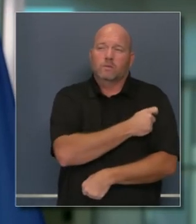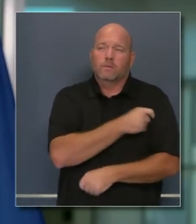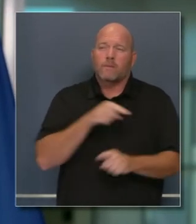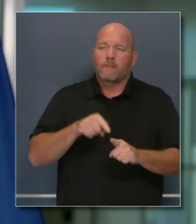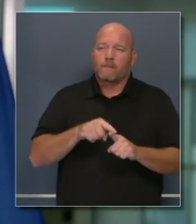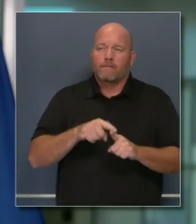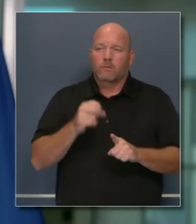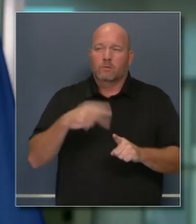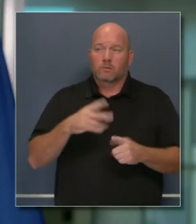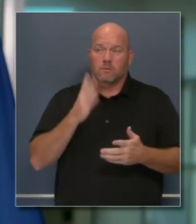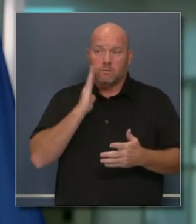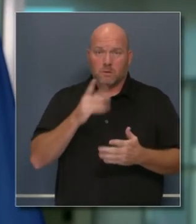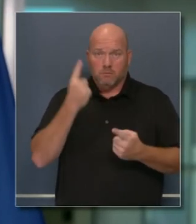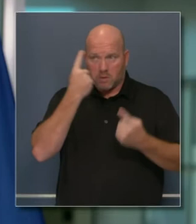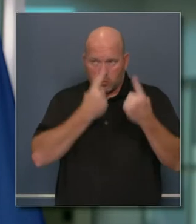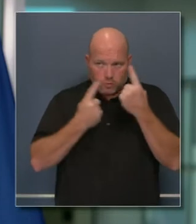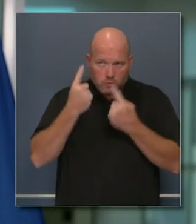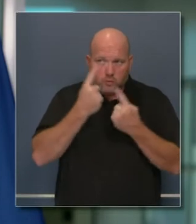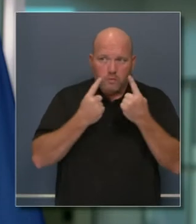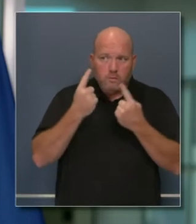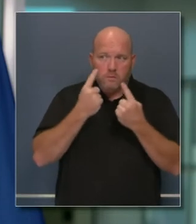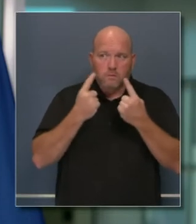y si estamos considerando